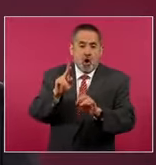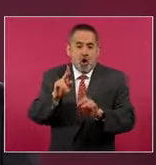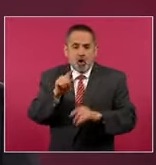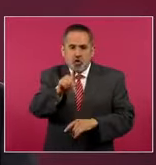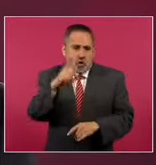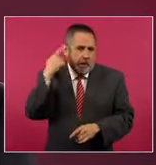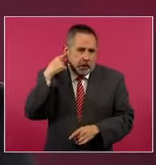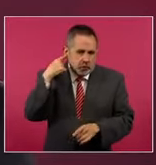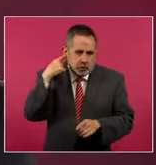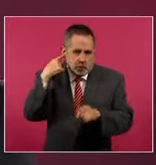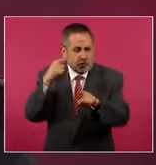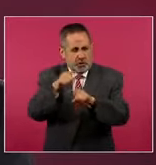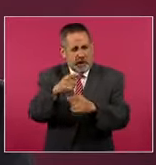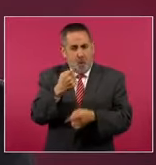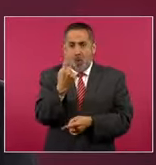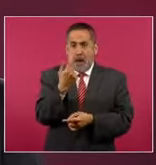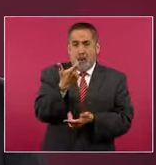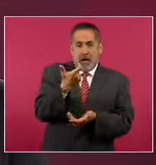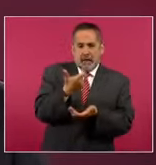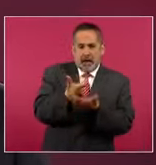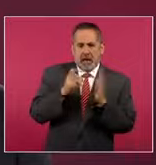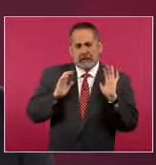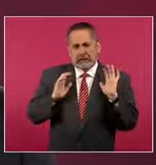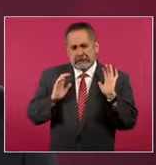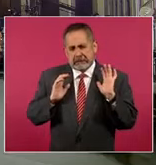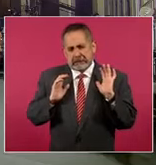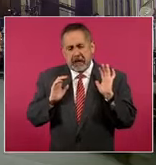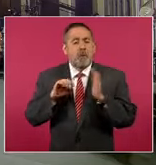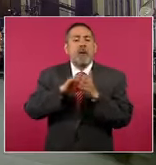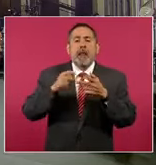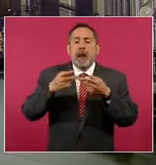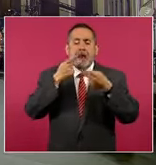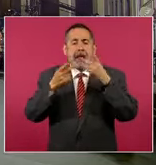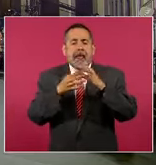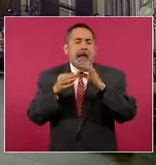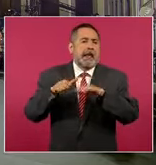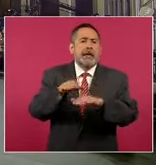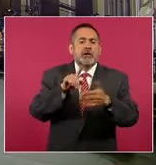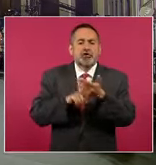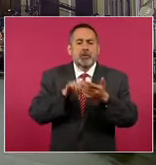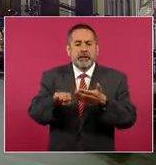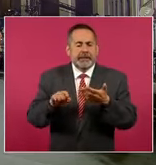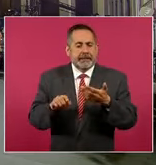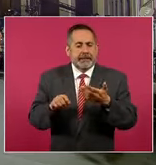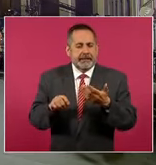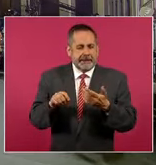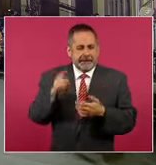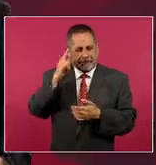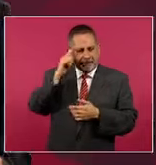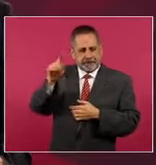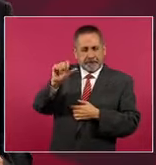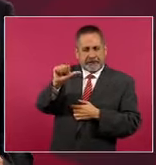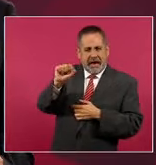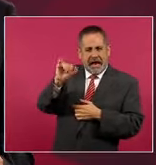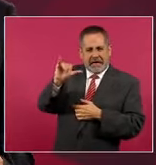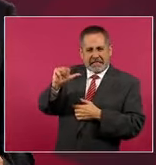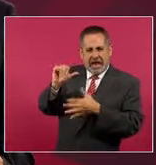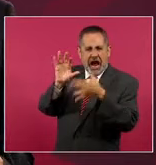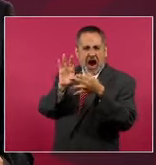había escuchado eso. Se está hablando mucho, por ejemplo, de la integración de Asia